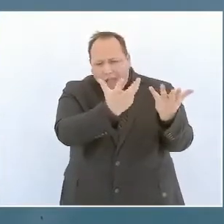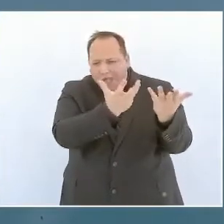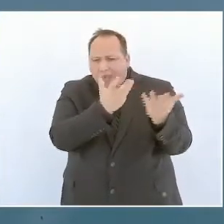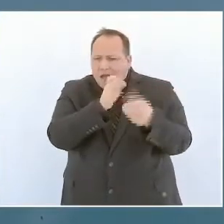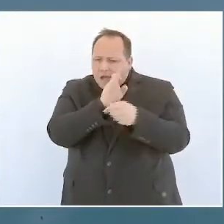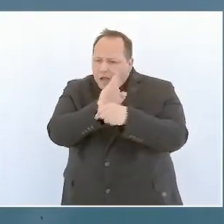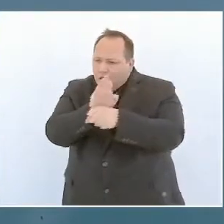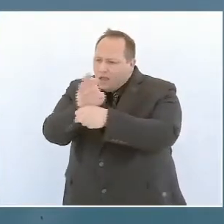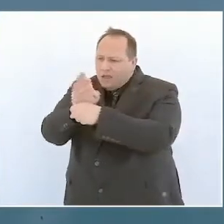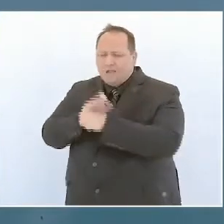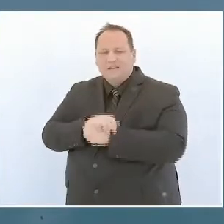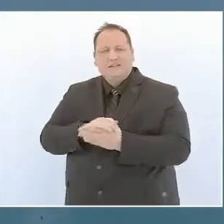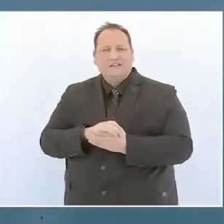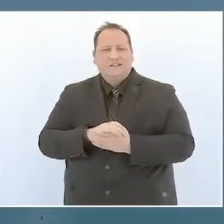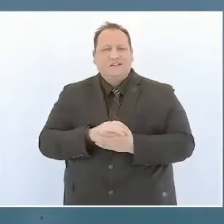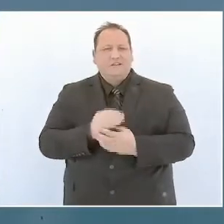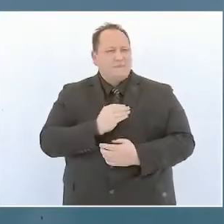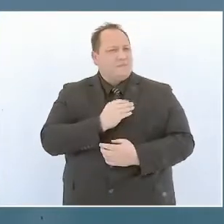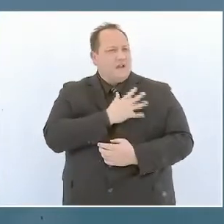con